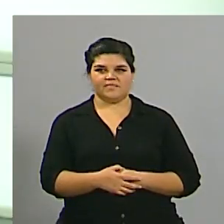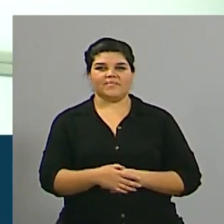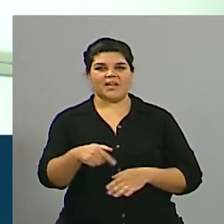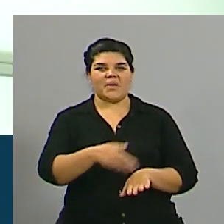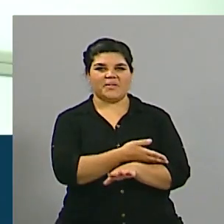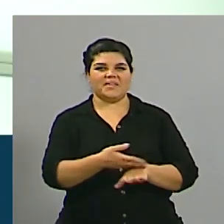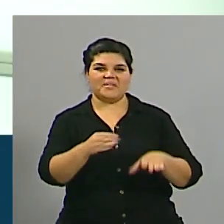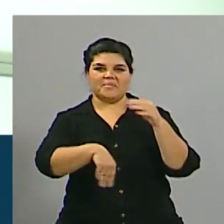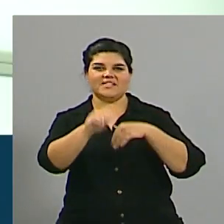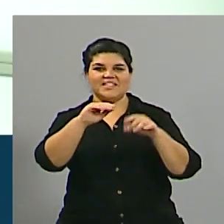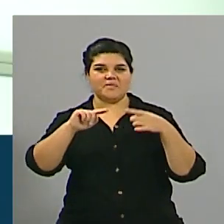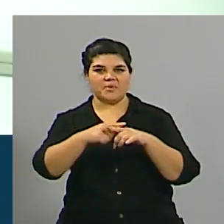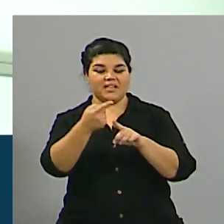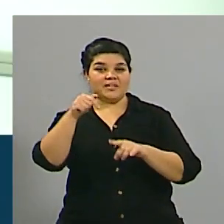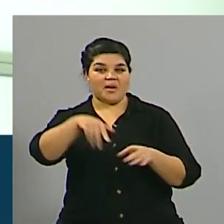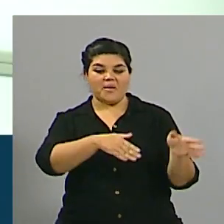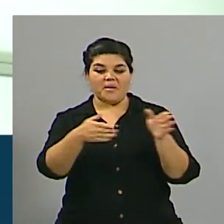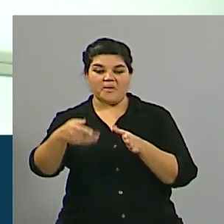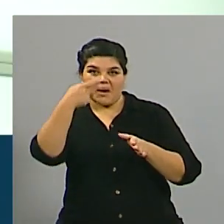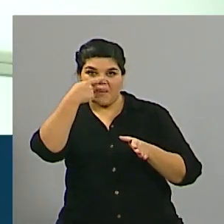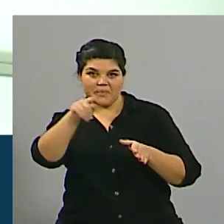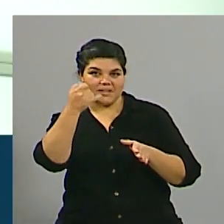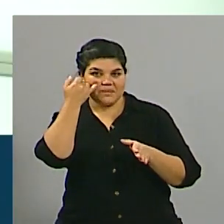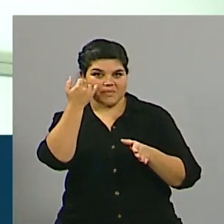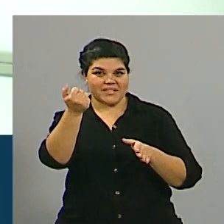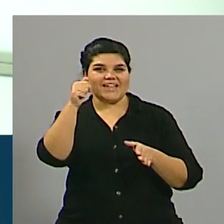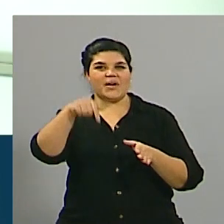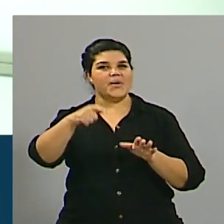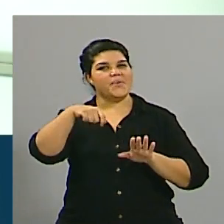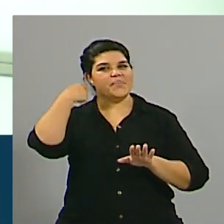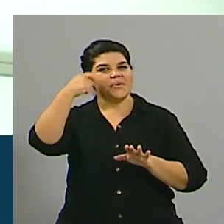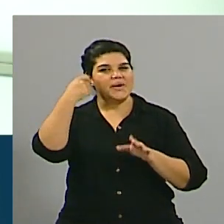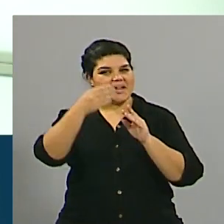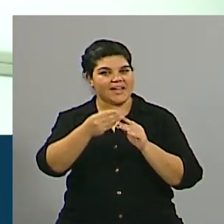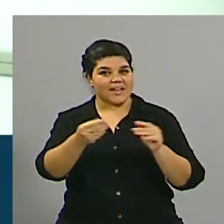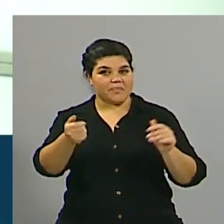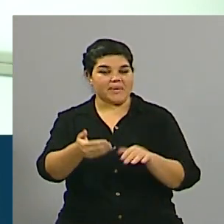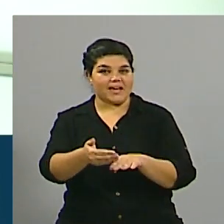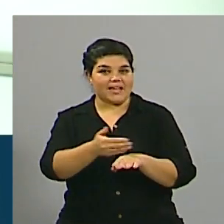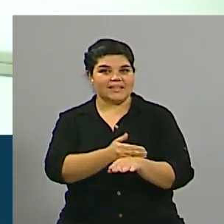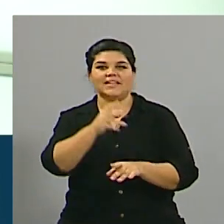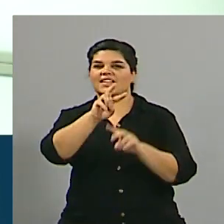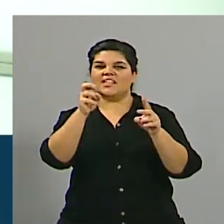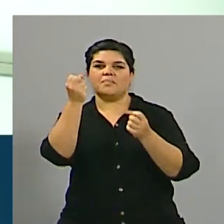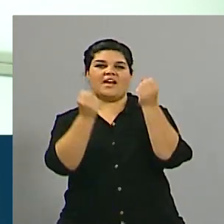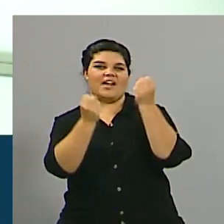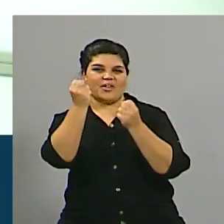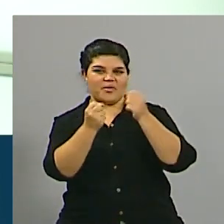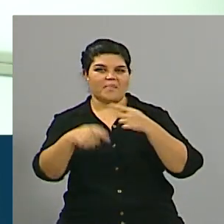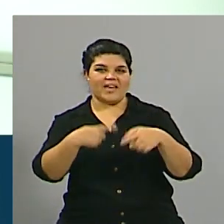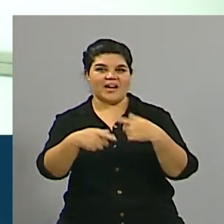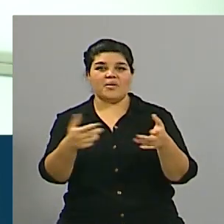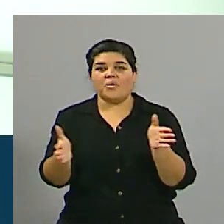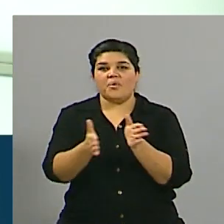Seguimos en Chat Político, ya estamos en el último bloque del programa de hoy, hablando en este bloque también de economía. Seguimos con